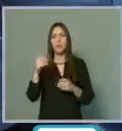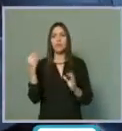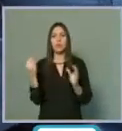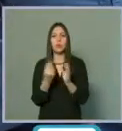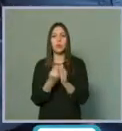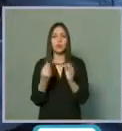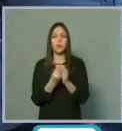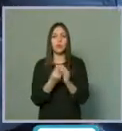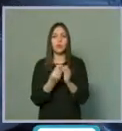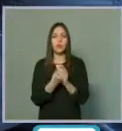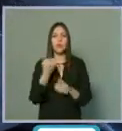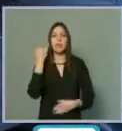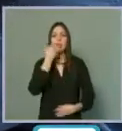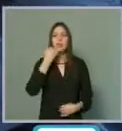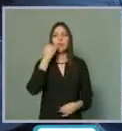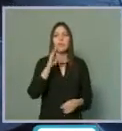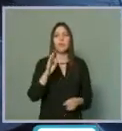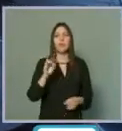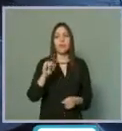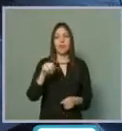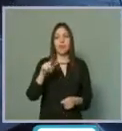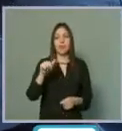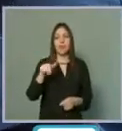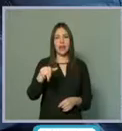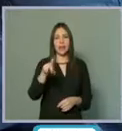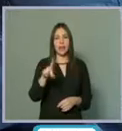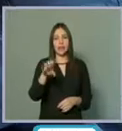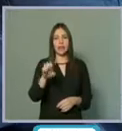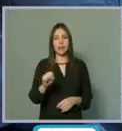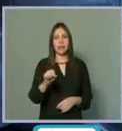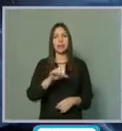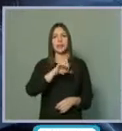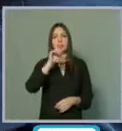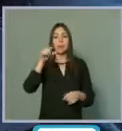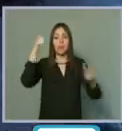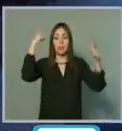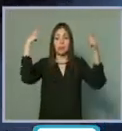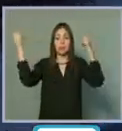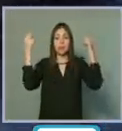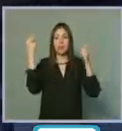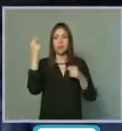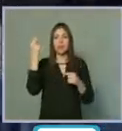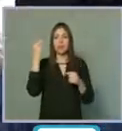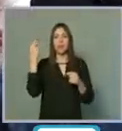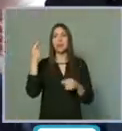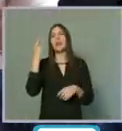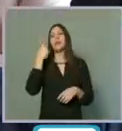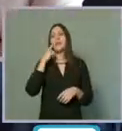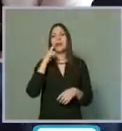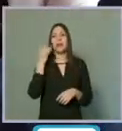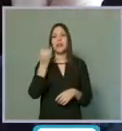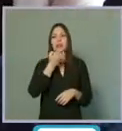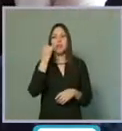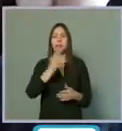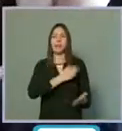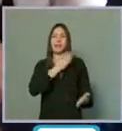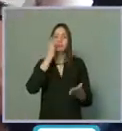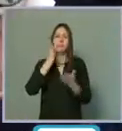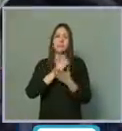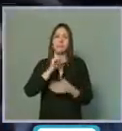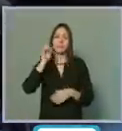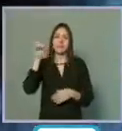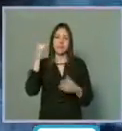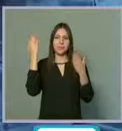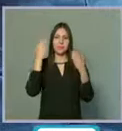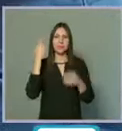de finlandés, del idioma finlandés. Para poderme graduar necesitaba tener el idioma y tenía que ir allá.